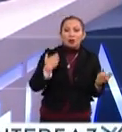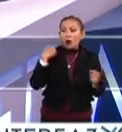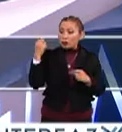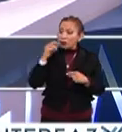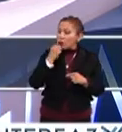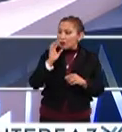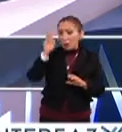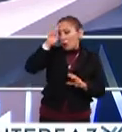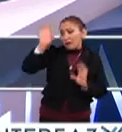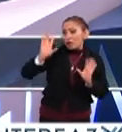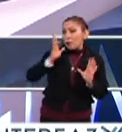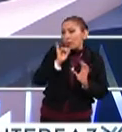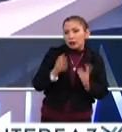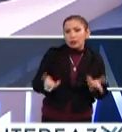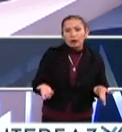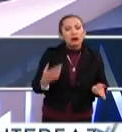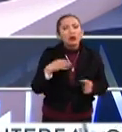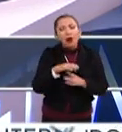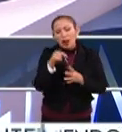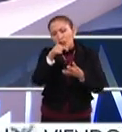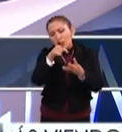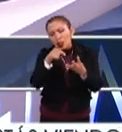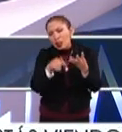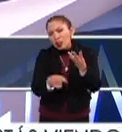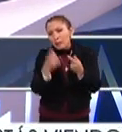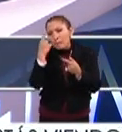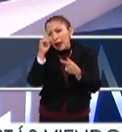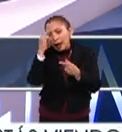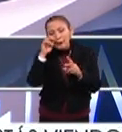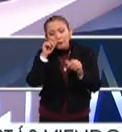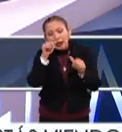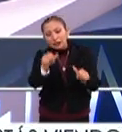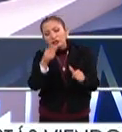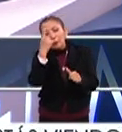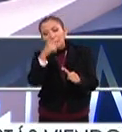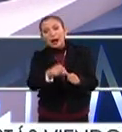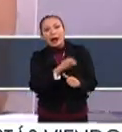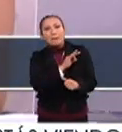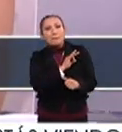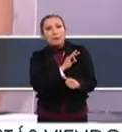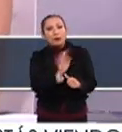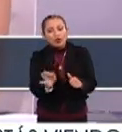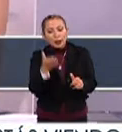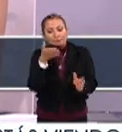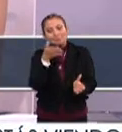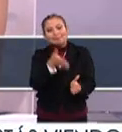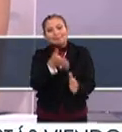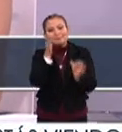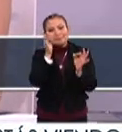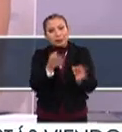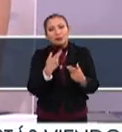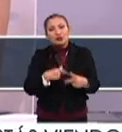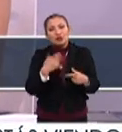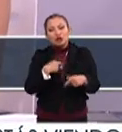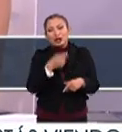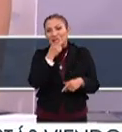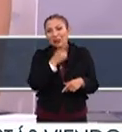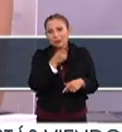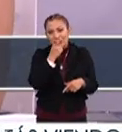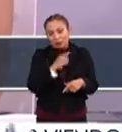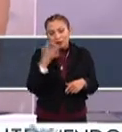ciertos alimentos. ¿Cuáles serían los puntos principales a considerar para poder encaminar